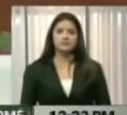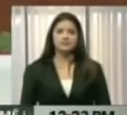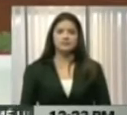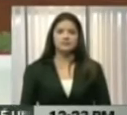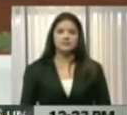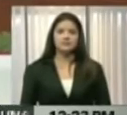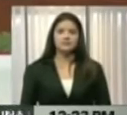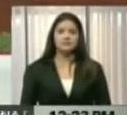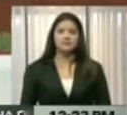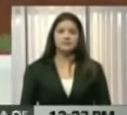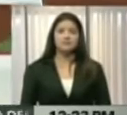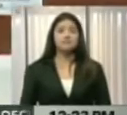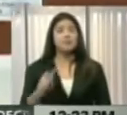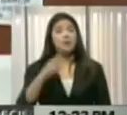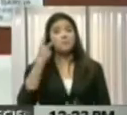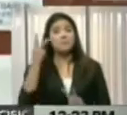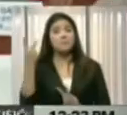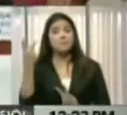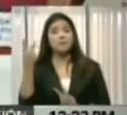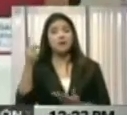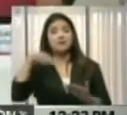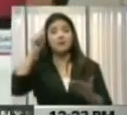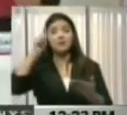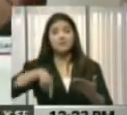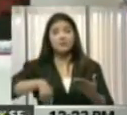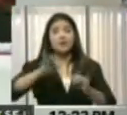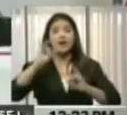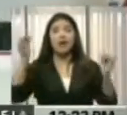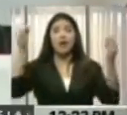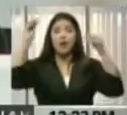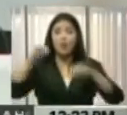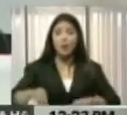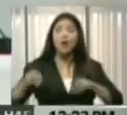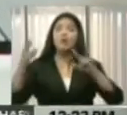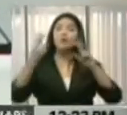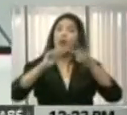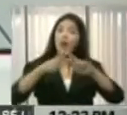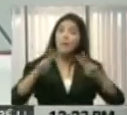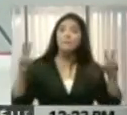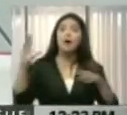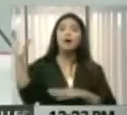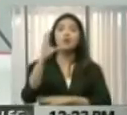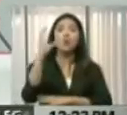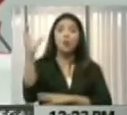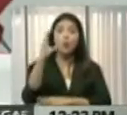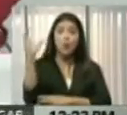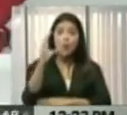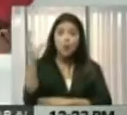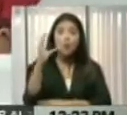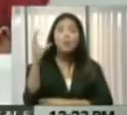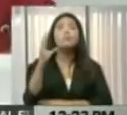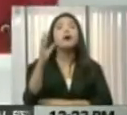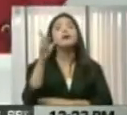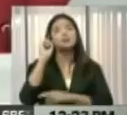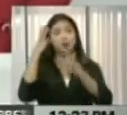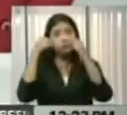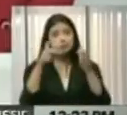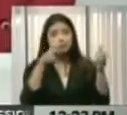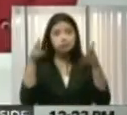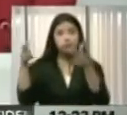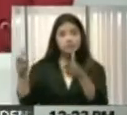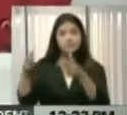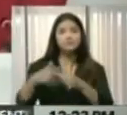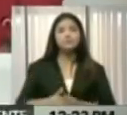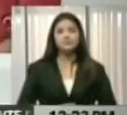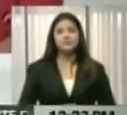Sí, bueno, vemos entonces como ya se firma entonces el acuerdo de diálogo para la paz de Colombia entre el gobierno nacional y el Ejército de Liberación